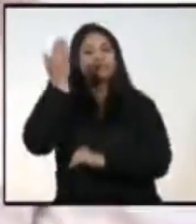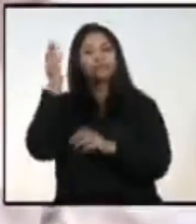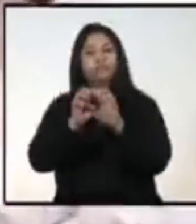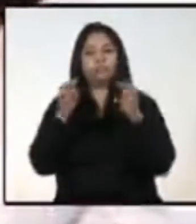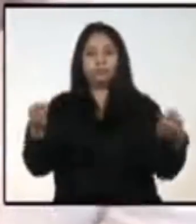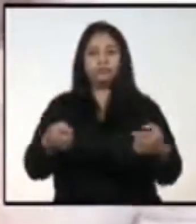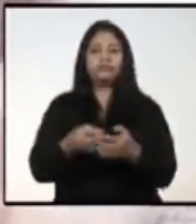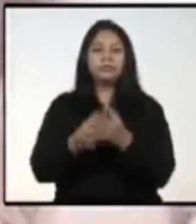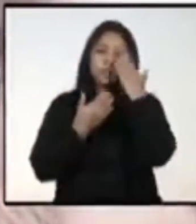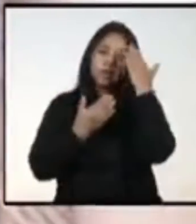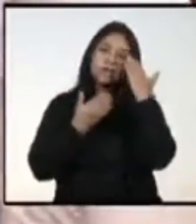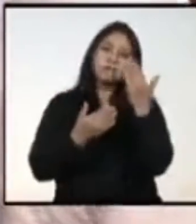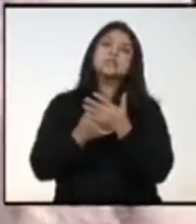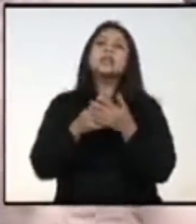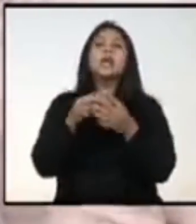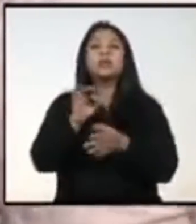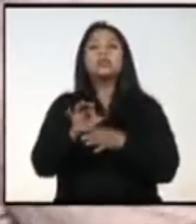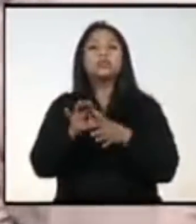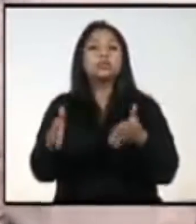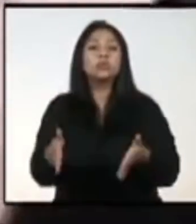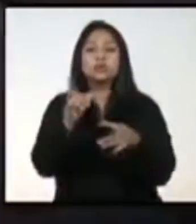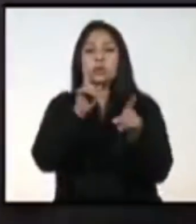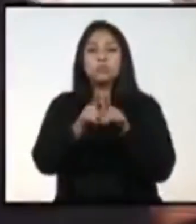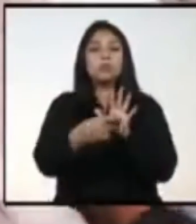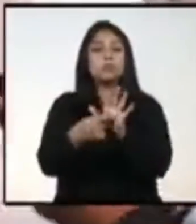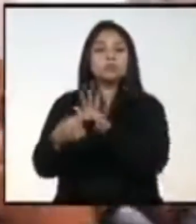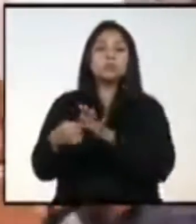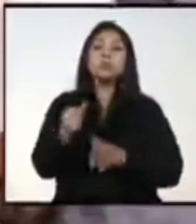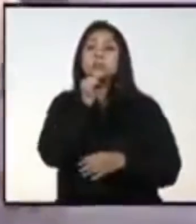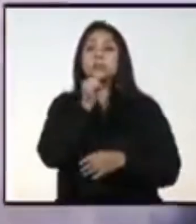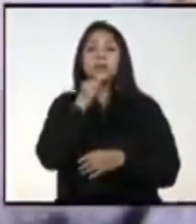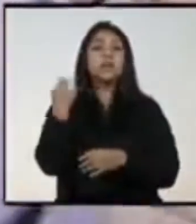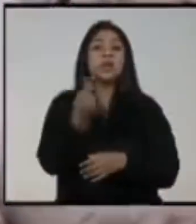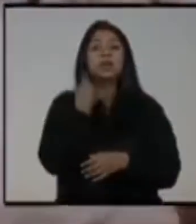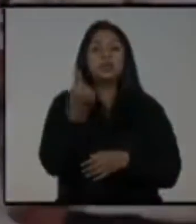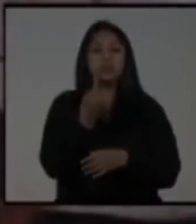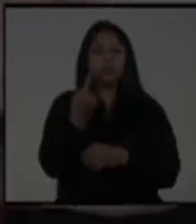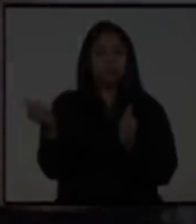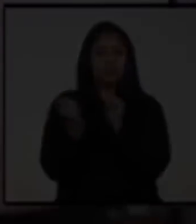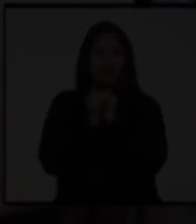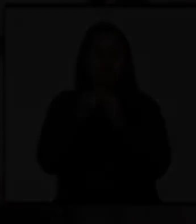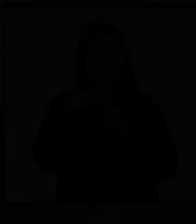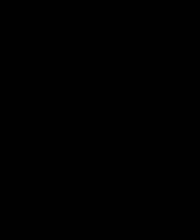prensa. Gracias a los funcionarios, a los representantes del sector privado, a todos los que nos acompañaron el día de hoy.